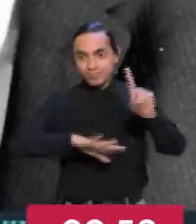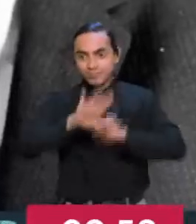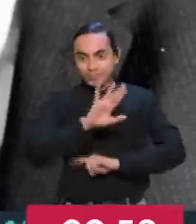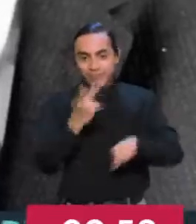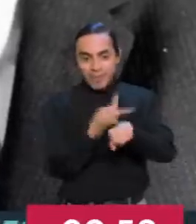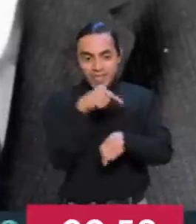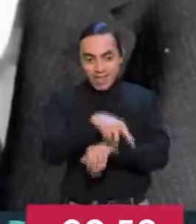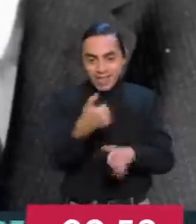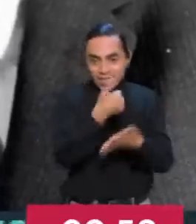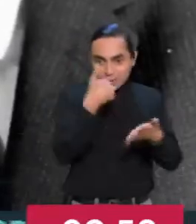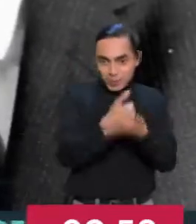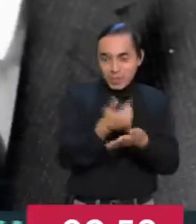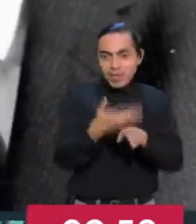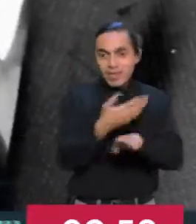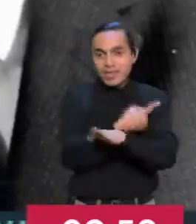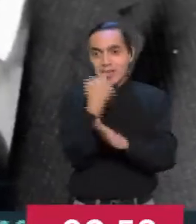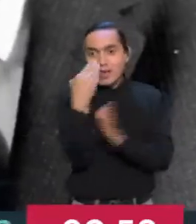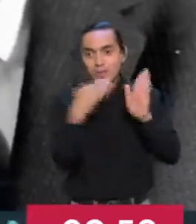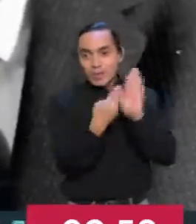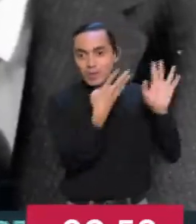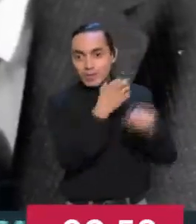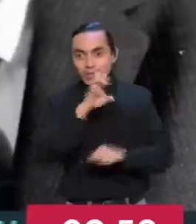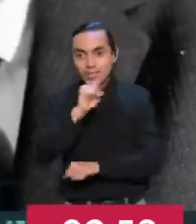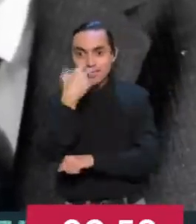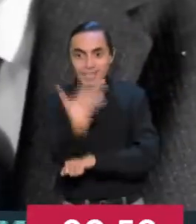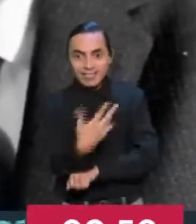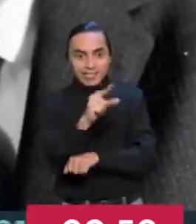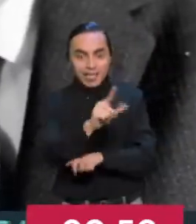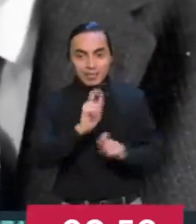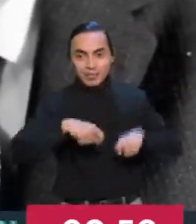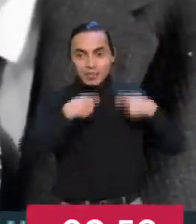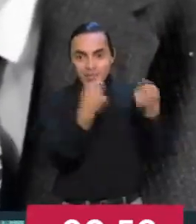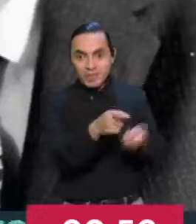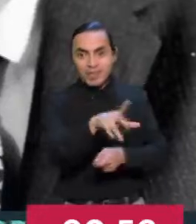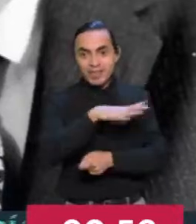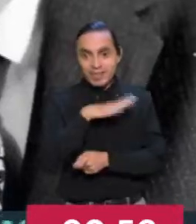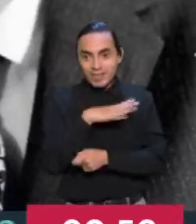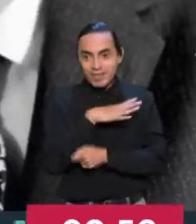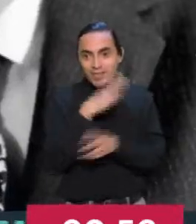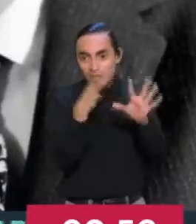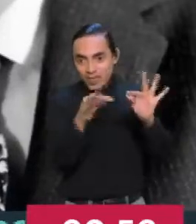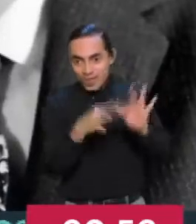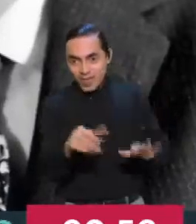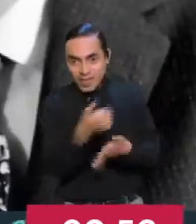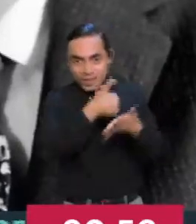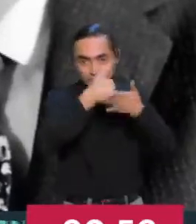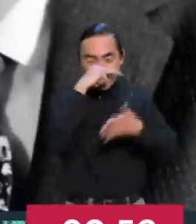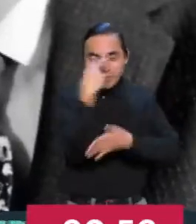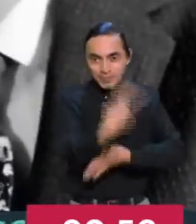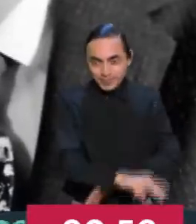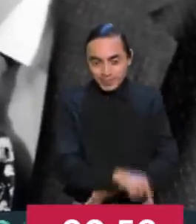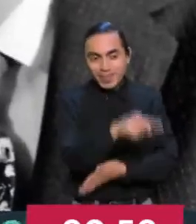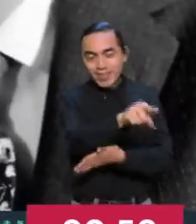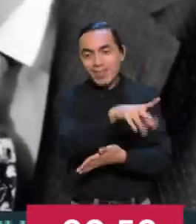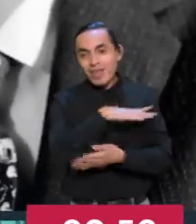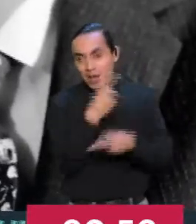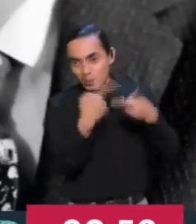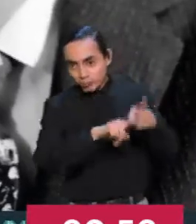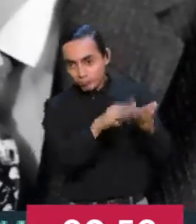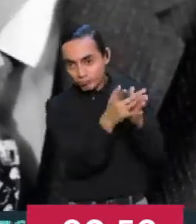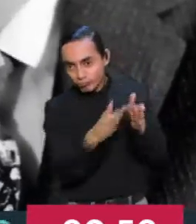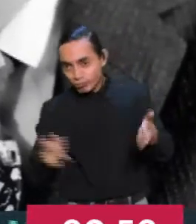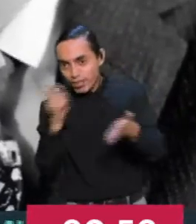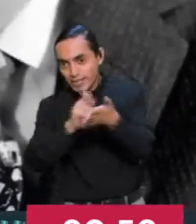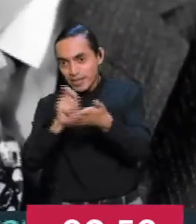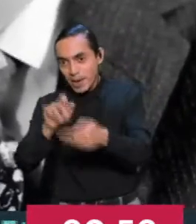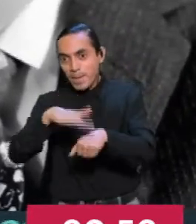urbe. Y en 1965 le otorgan el título de cronista de la Ciudad de México. Entonces, a raíz de este título, pues él empieza a escribir